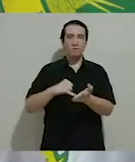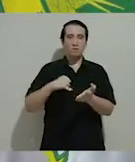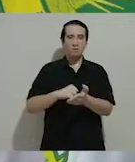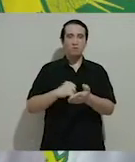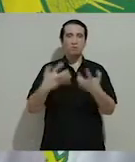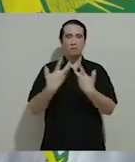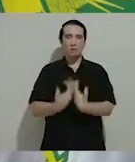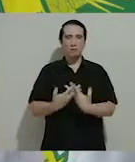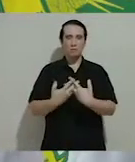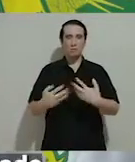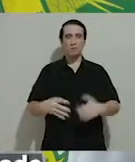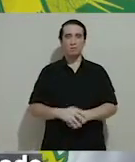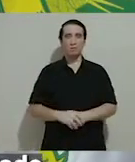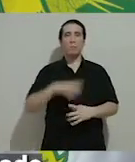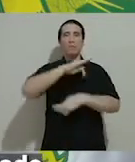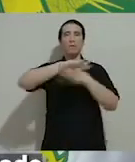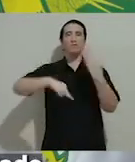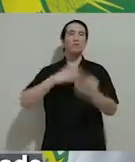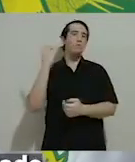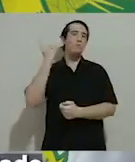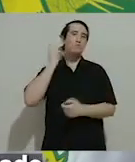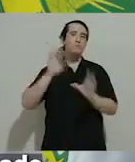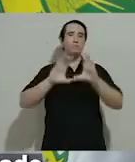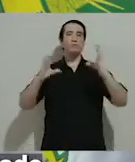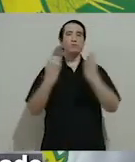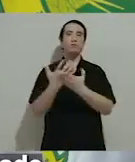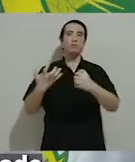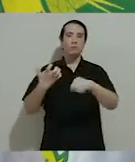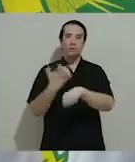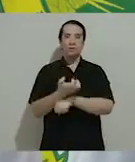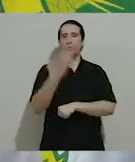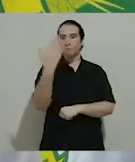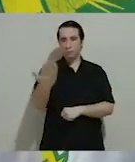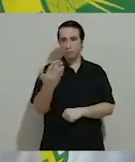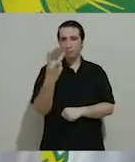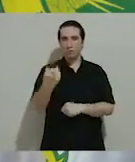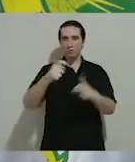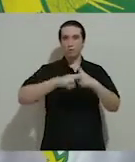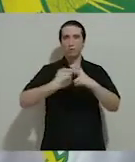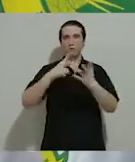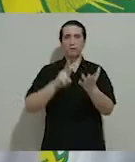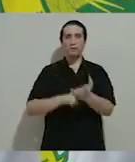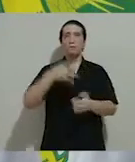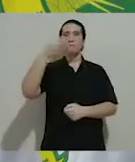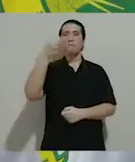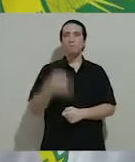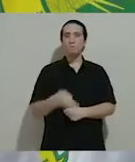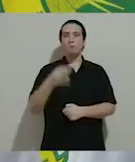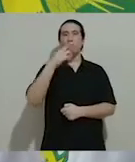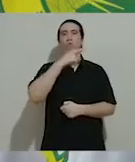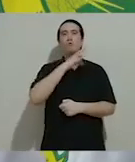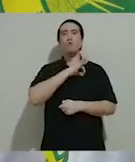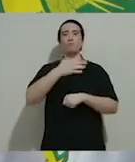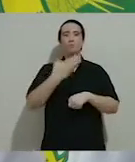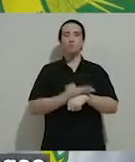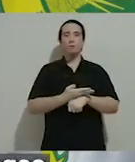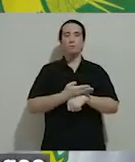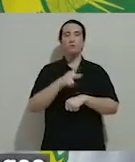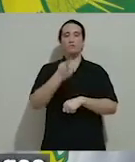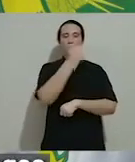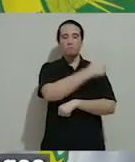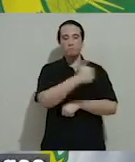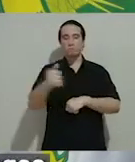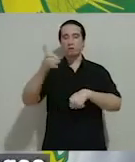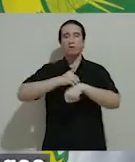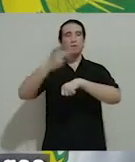las empresas acreedoras. A todos los diputados del Congreso del Estado les pedimos que esta iniciativa sea aprobada lo más pronto posible,